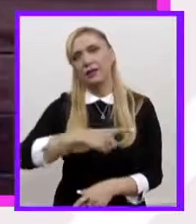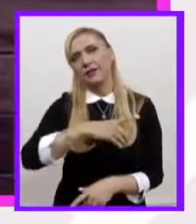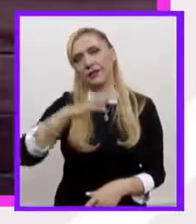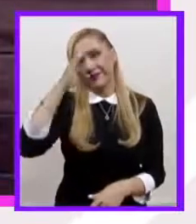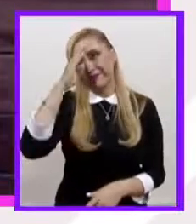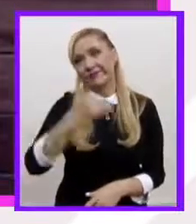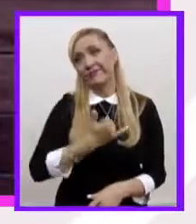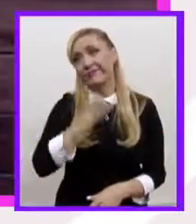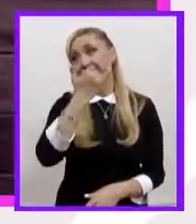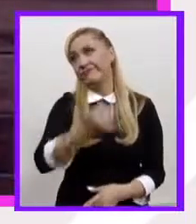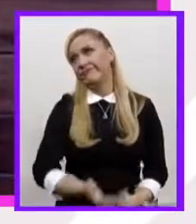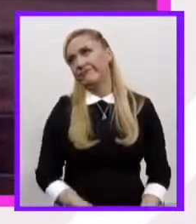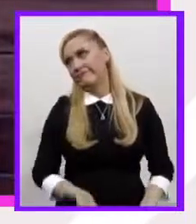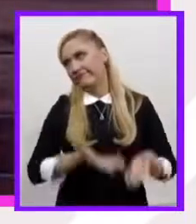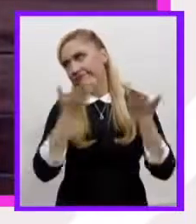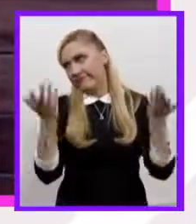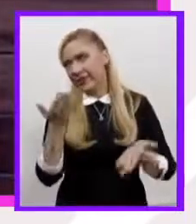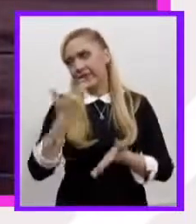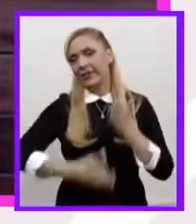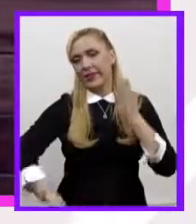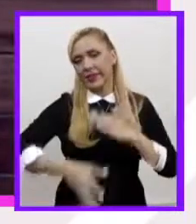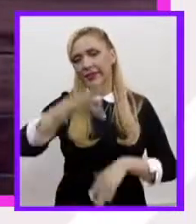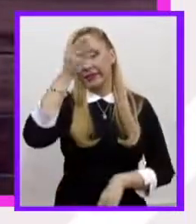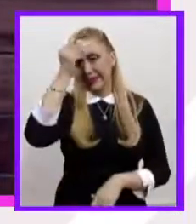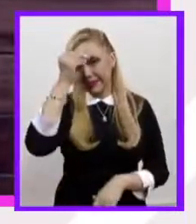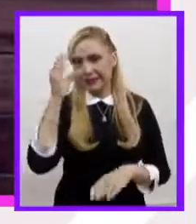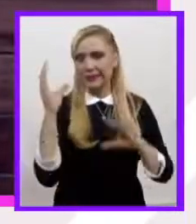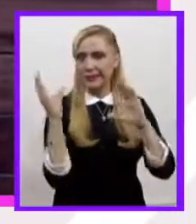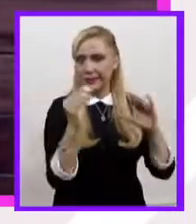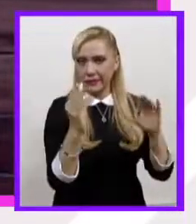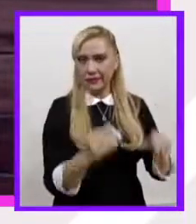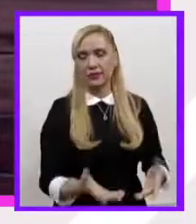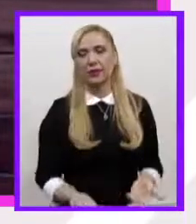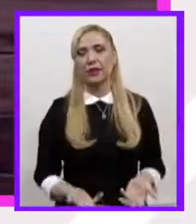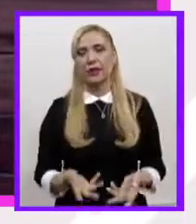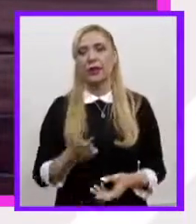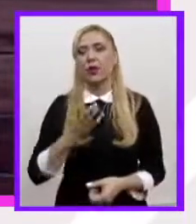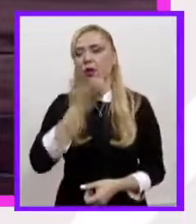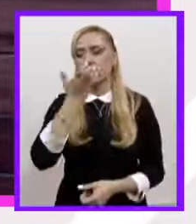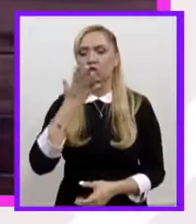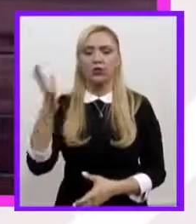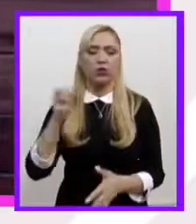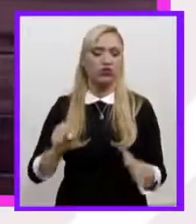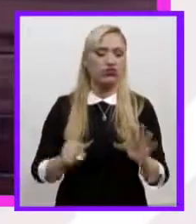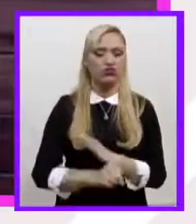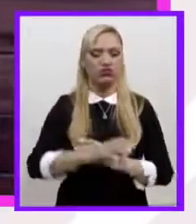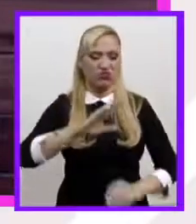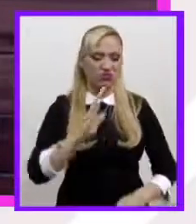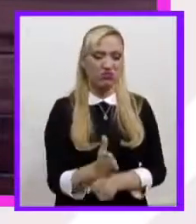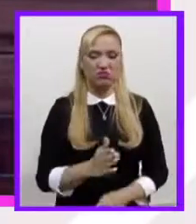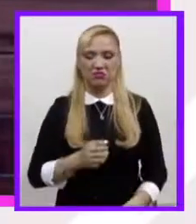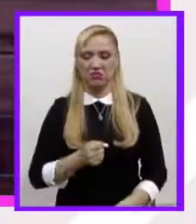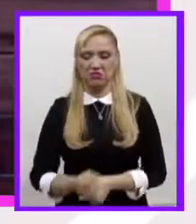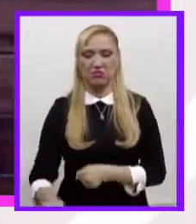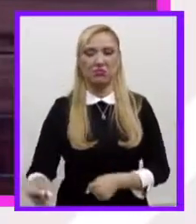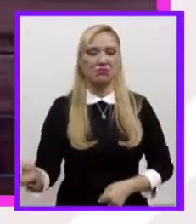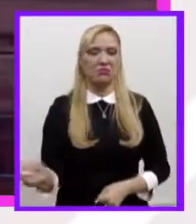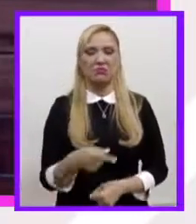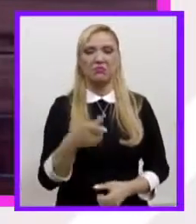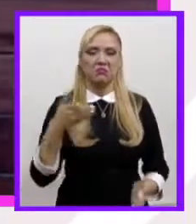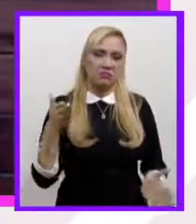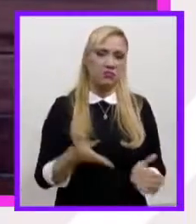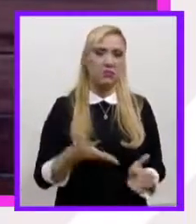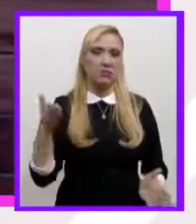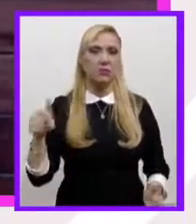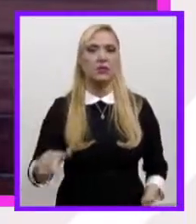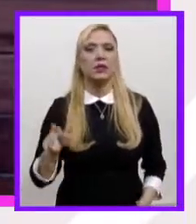no solamente, bajo ciertas líneas como el poder punitivo, una forma de verticalizar a la sociedad. Es decir, si vivimos ya en